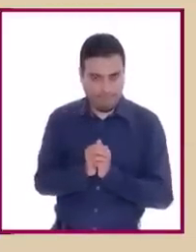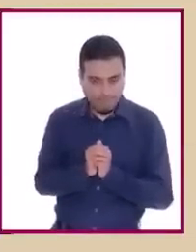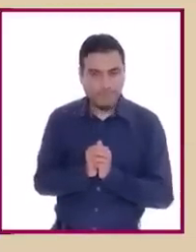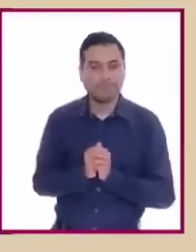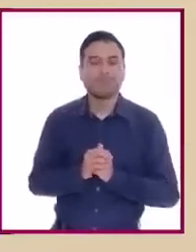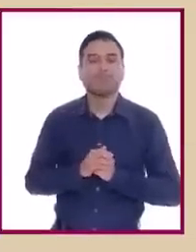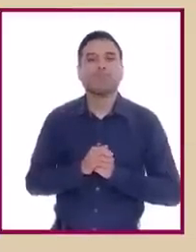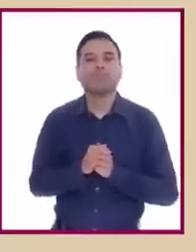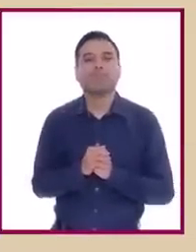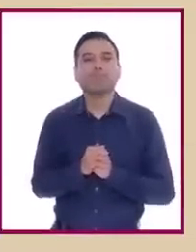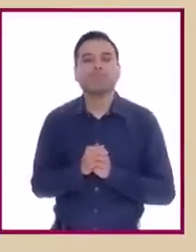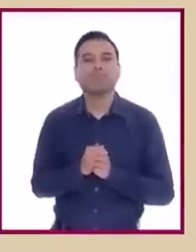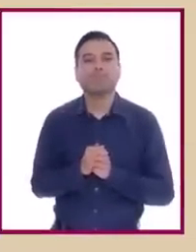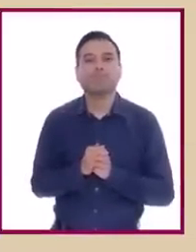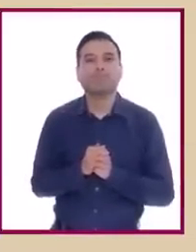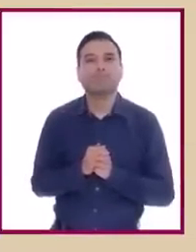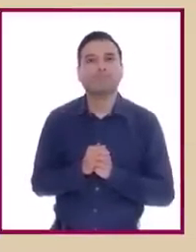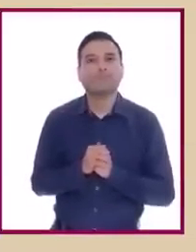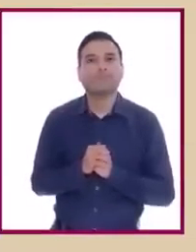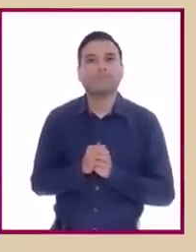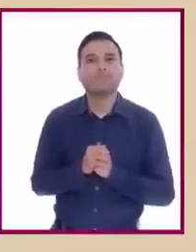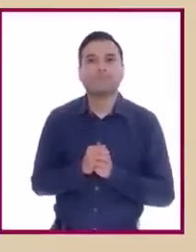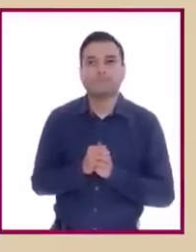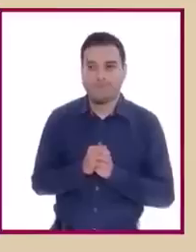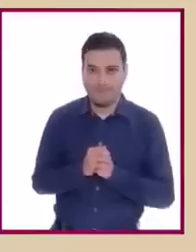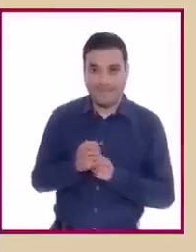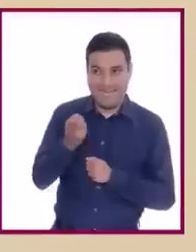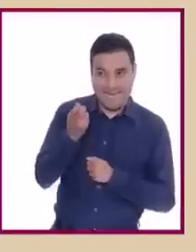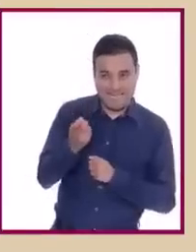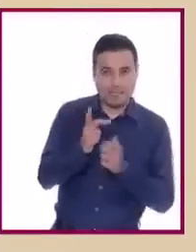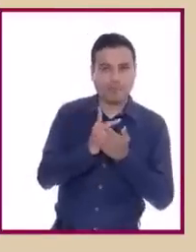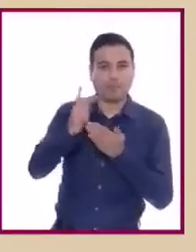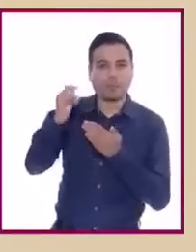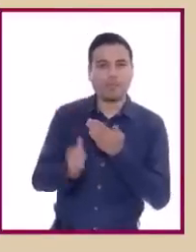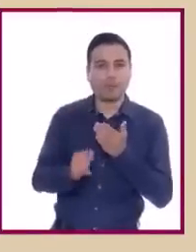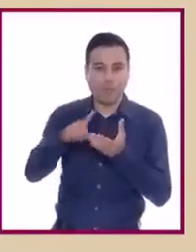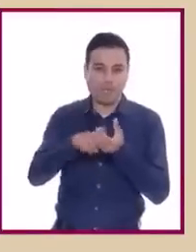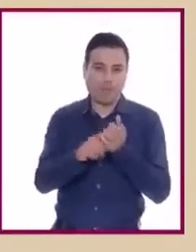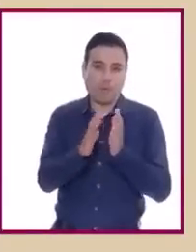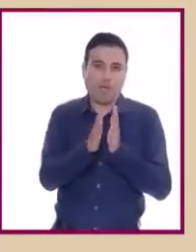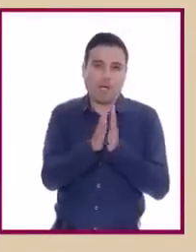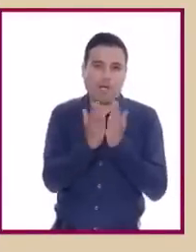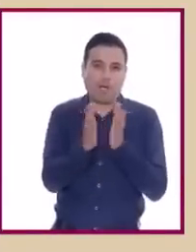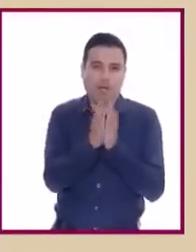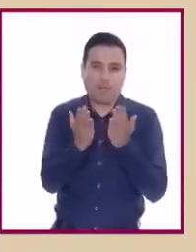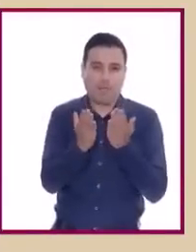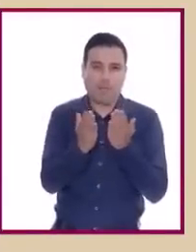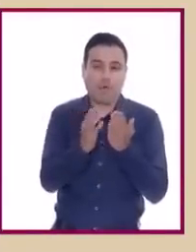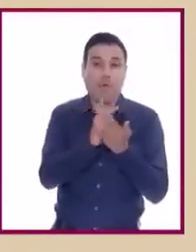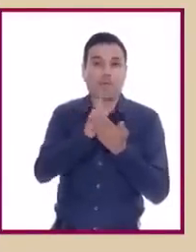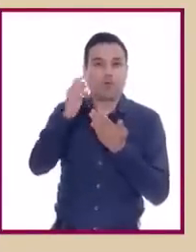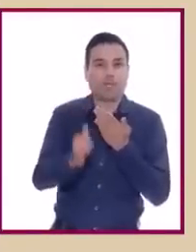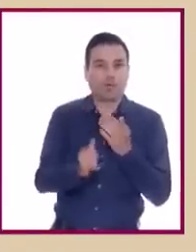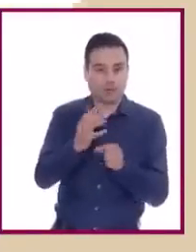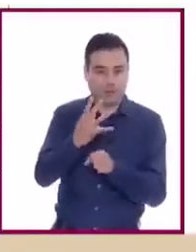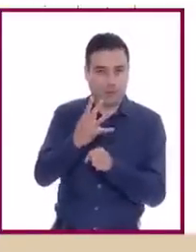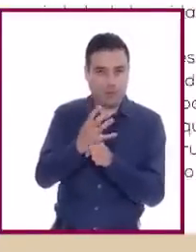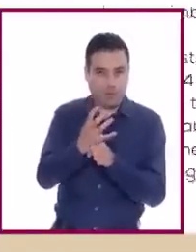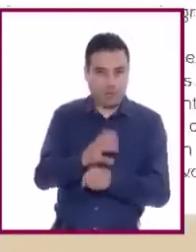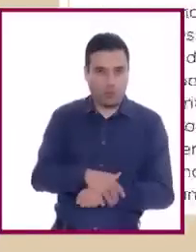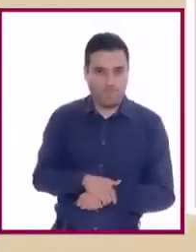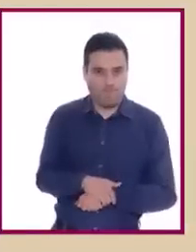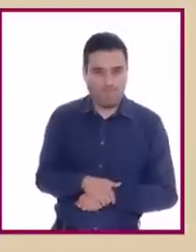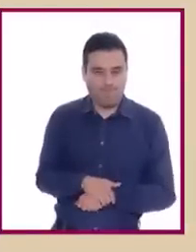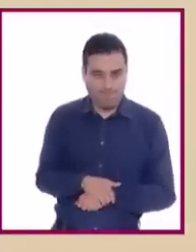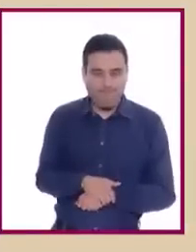la parte inicial de del libro de proyectos de cuarto grado Inicia con esta con esta breve remembranza de la rama